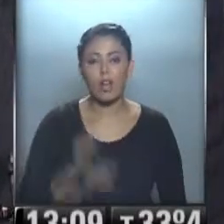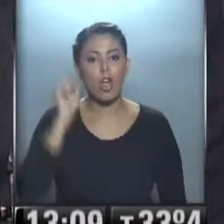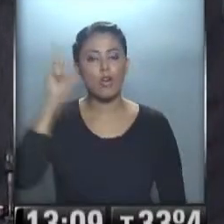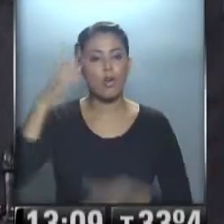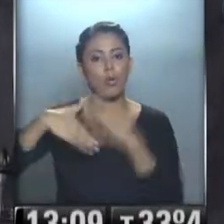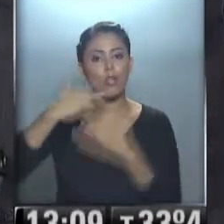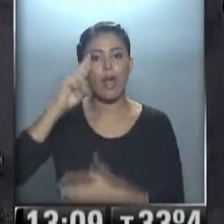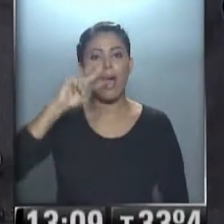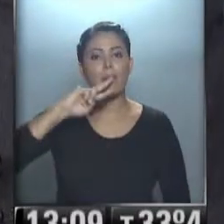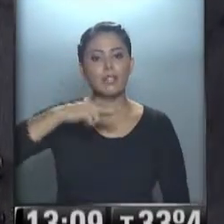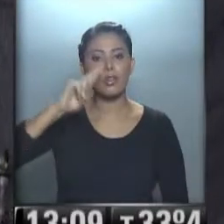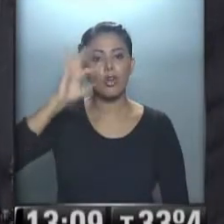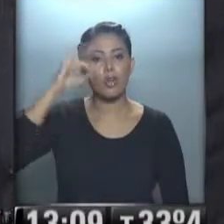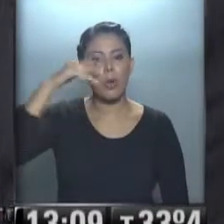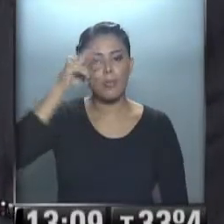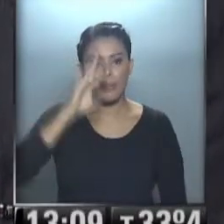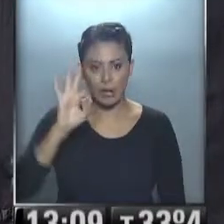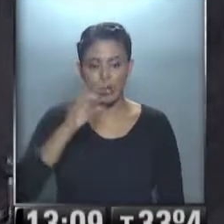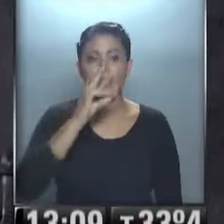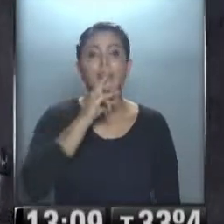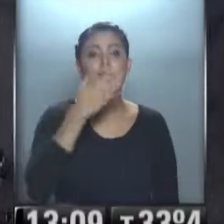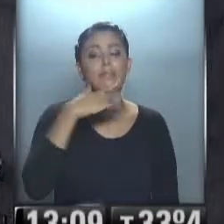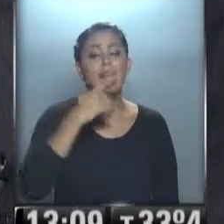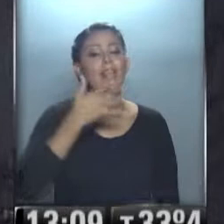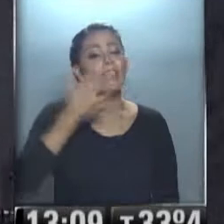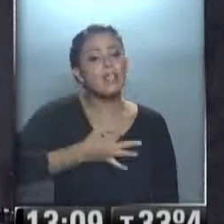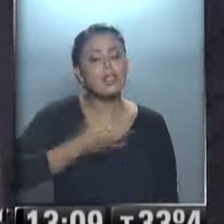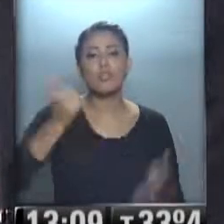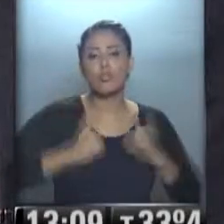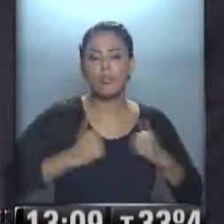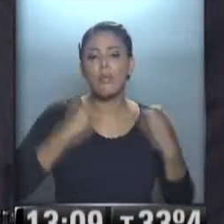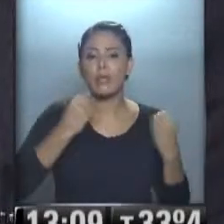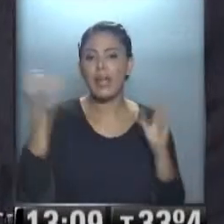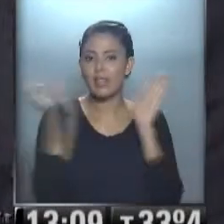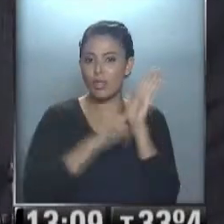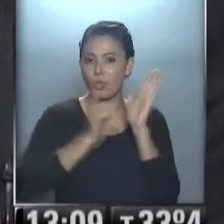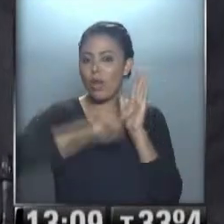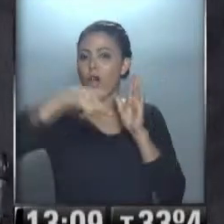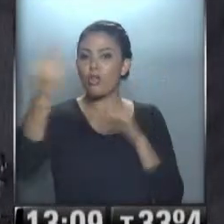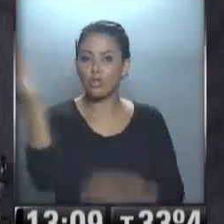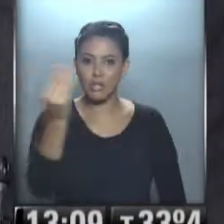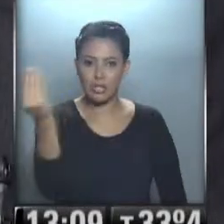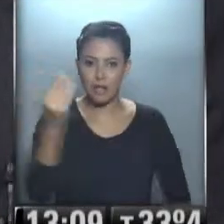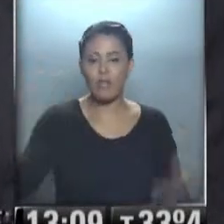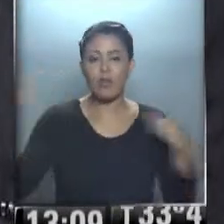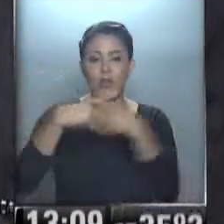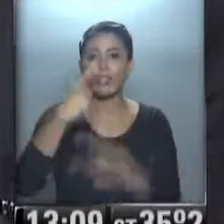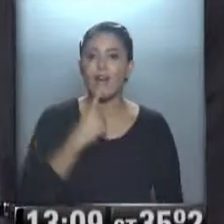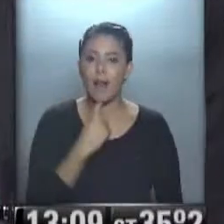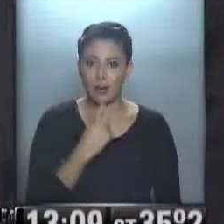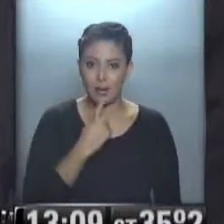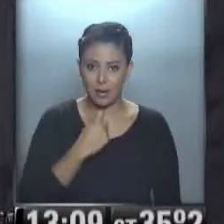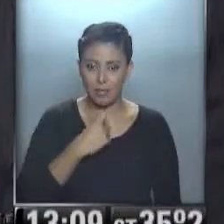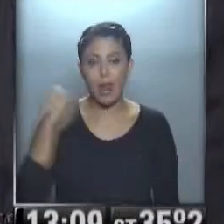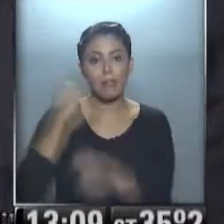Gil Romero. Carlos Bianchi decidió poner suplente porque los titulares los va a colocar el próximo sábado cuando juegue con River el